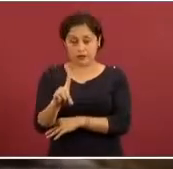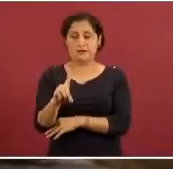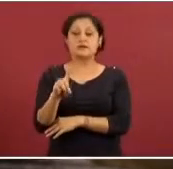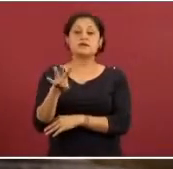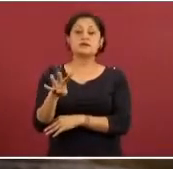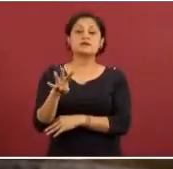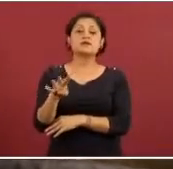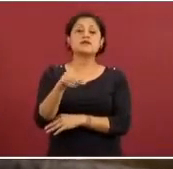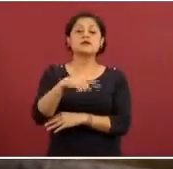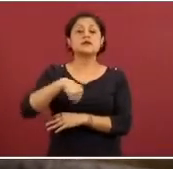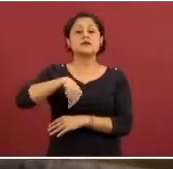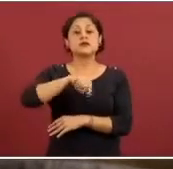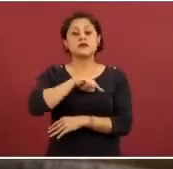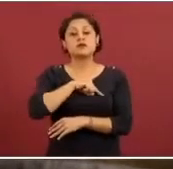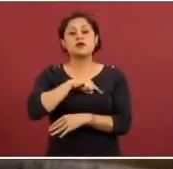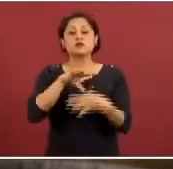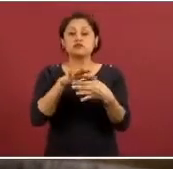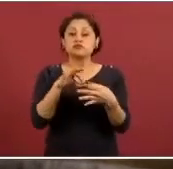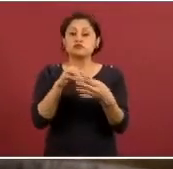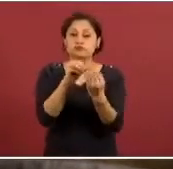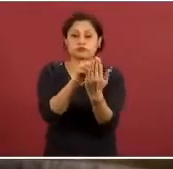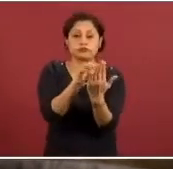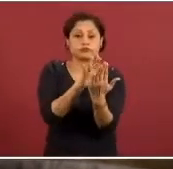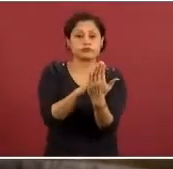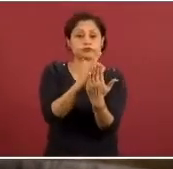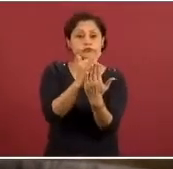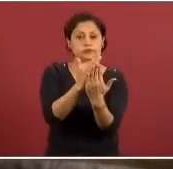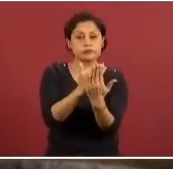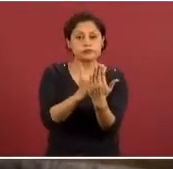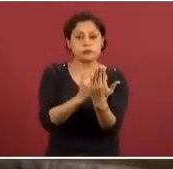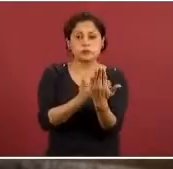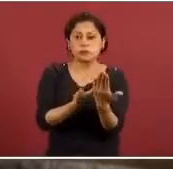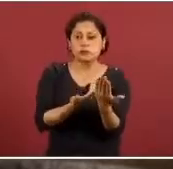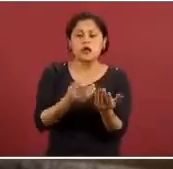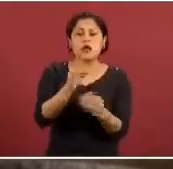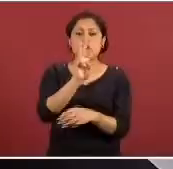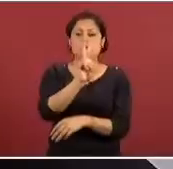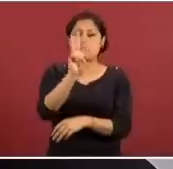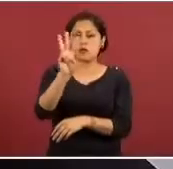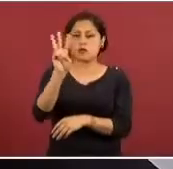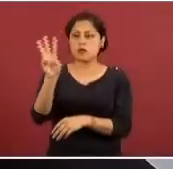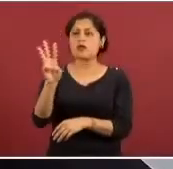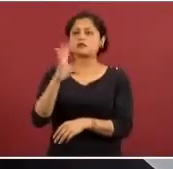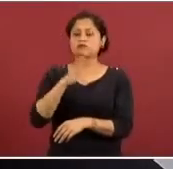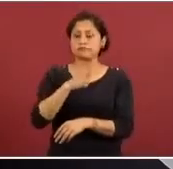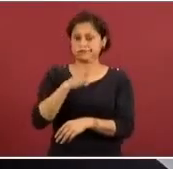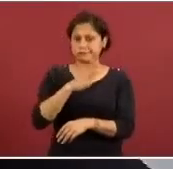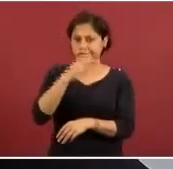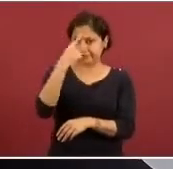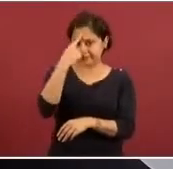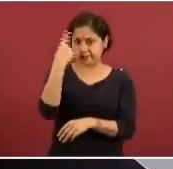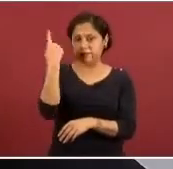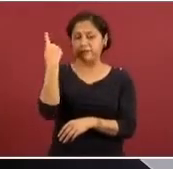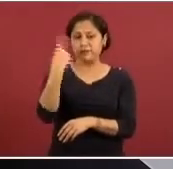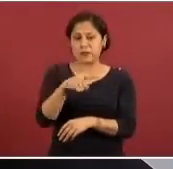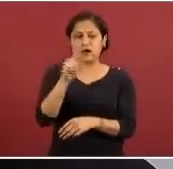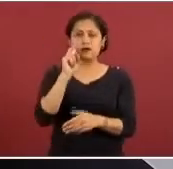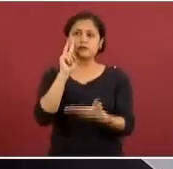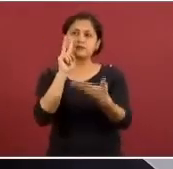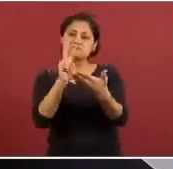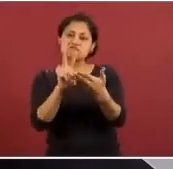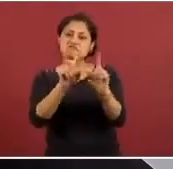generando material de difusión que lo podrán encontrar en el micrositio donde podemos dar varias estrategias justamente